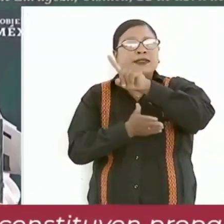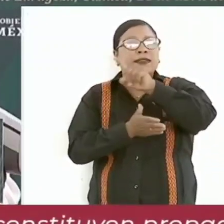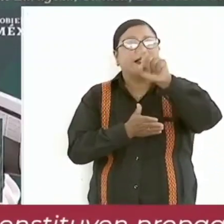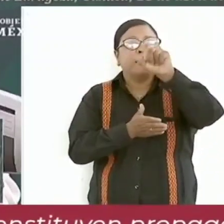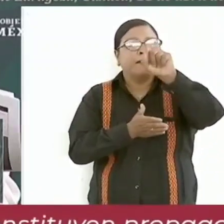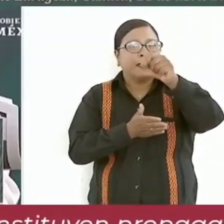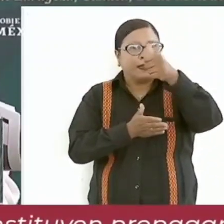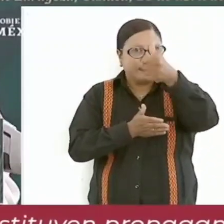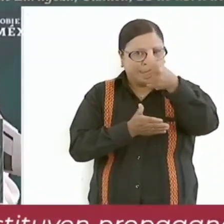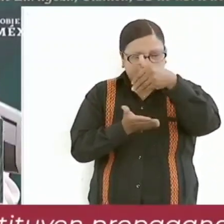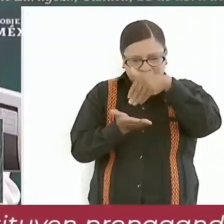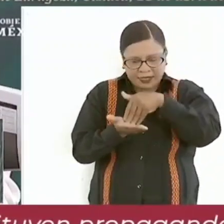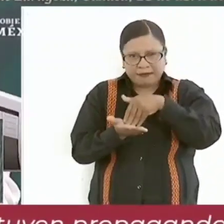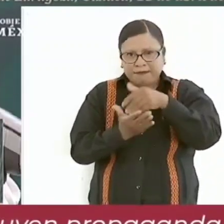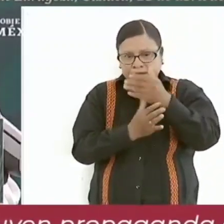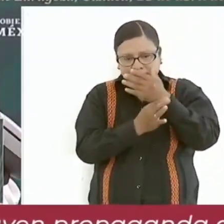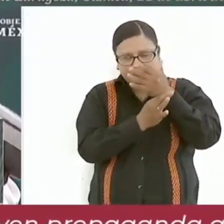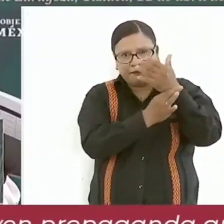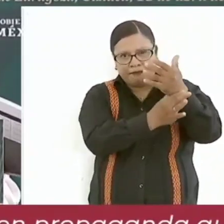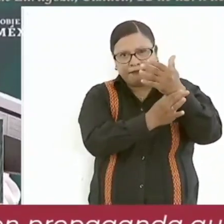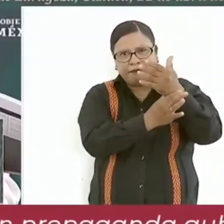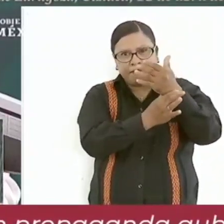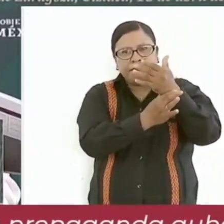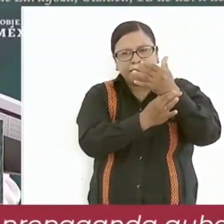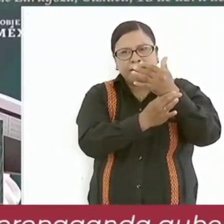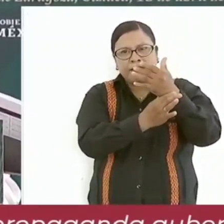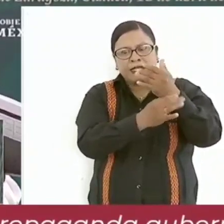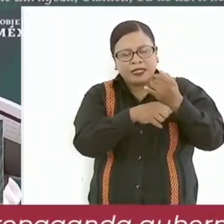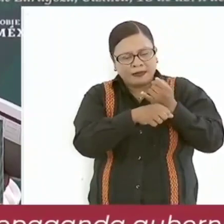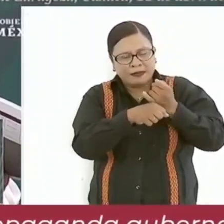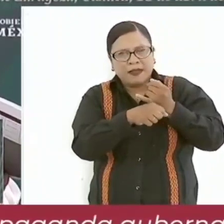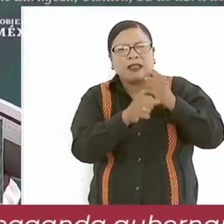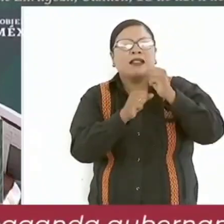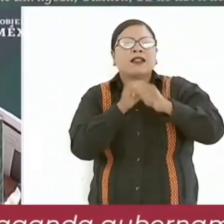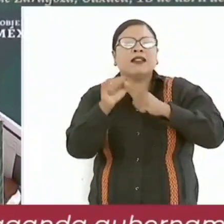1.126.000, de acuerdo al censo del